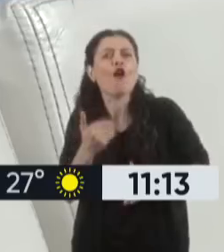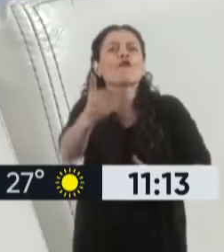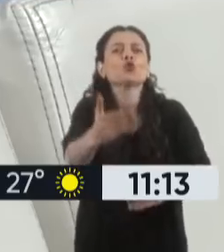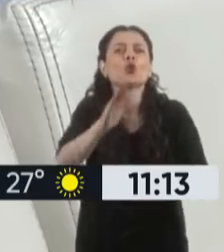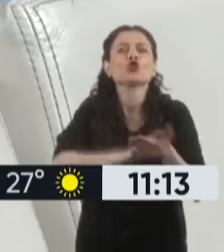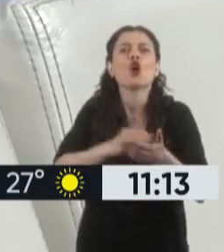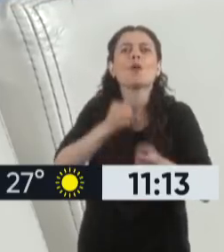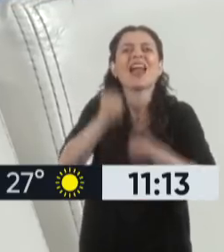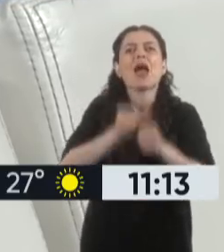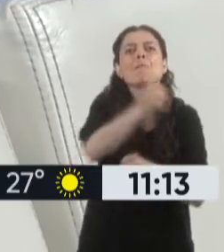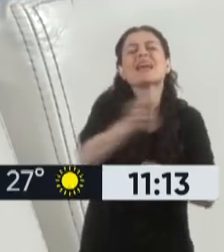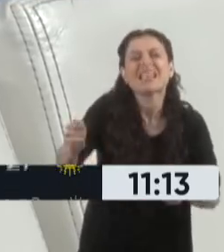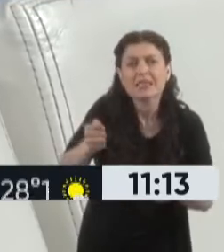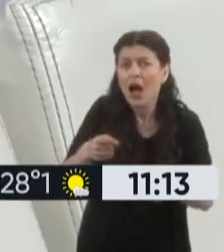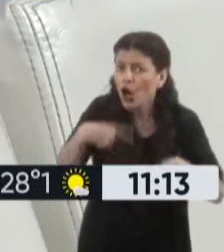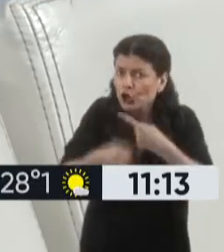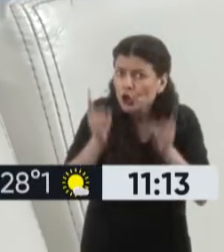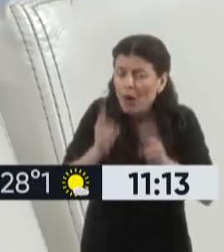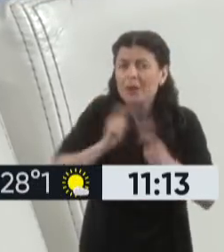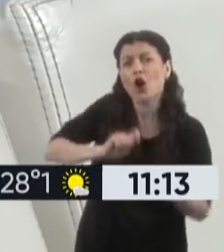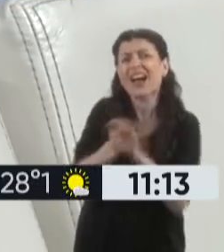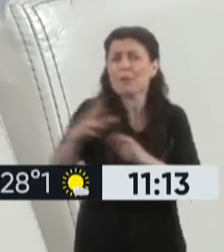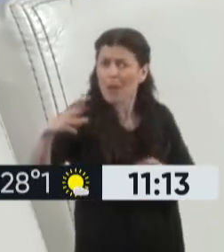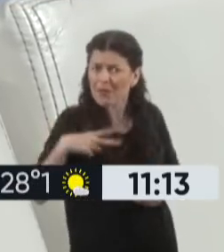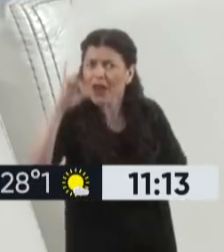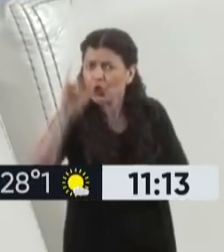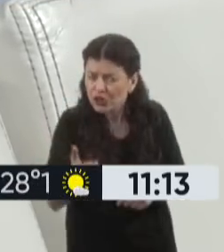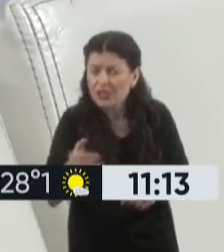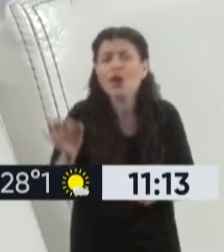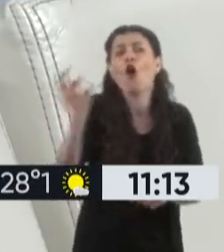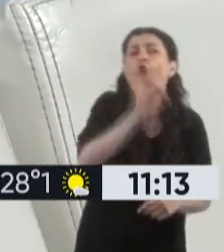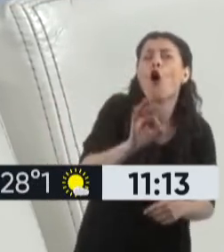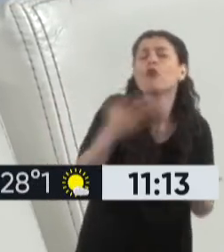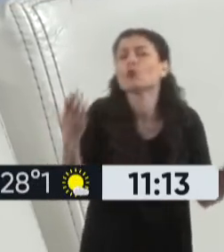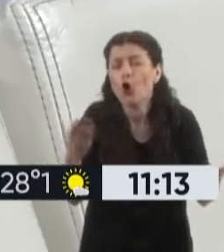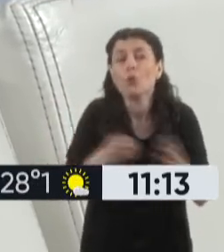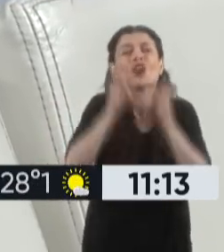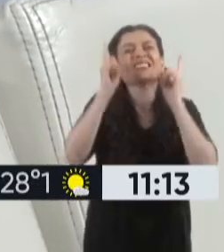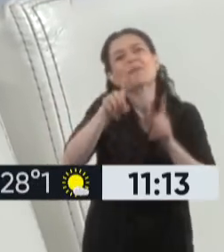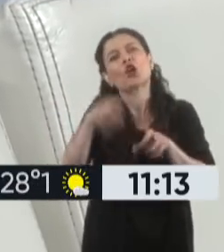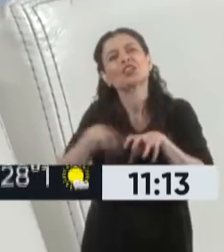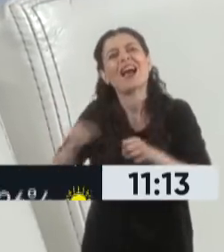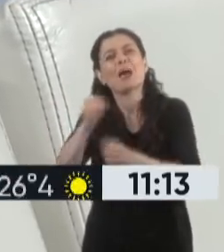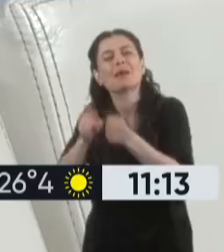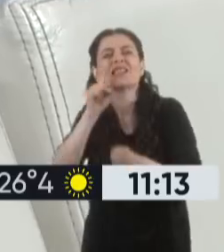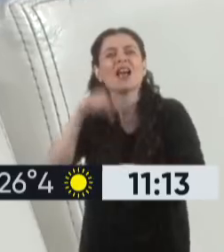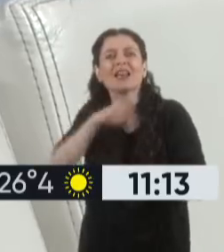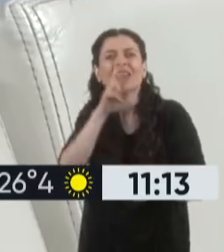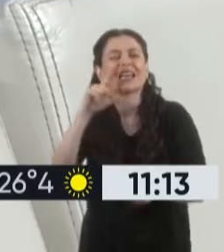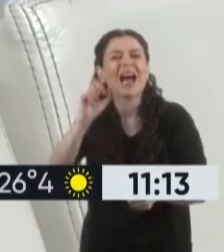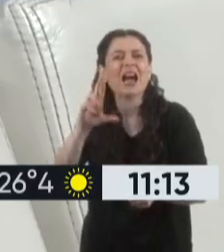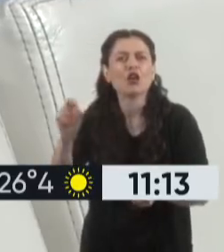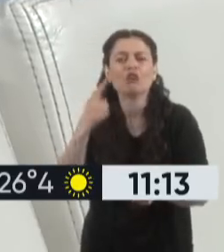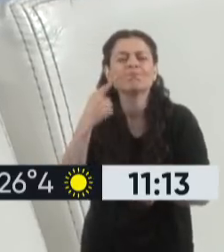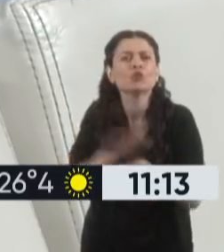Si siguen con la idea de la privatización y el tema también de intercargo que está dando vueltas por ahí. Y la otra está